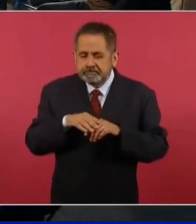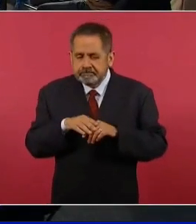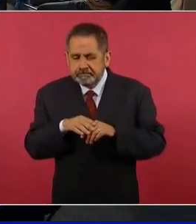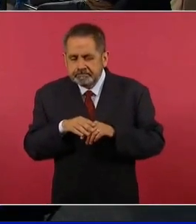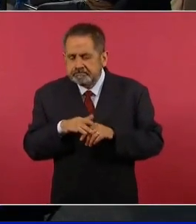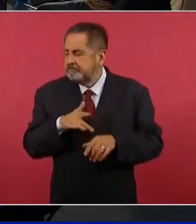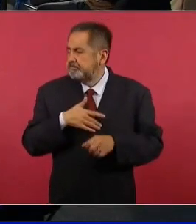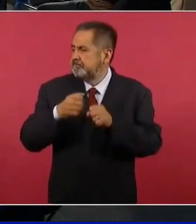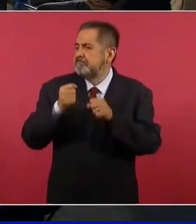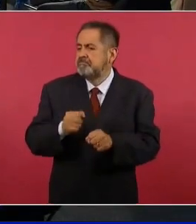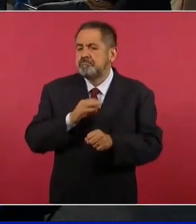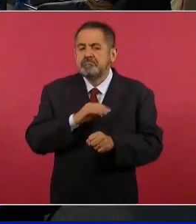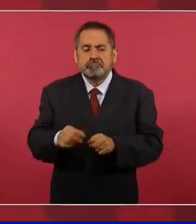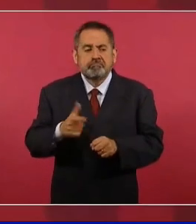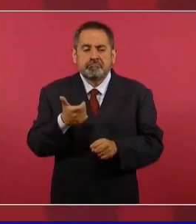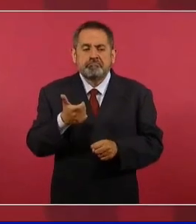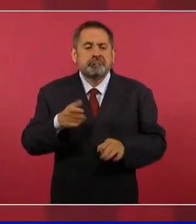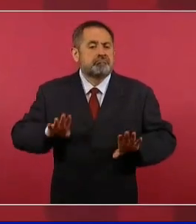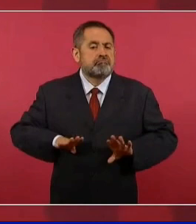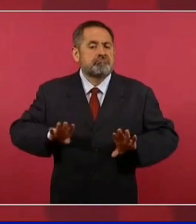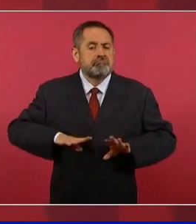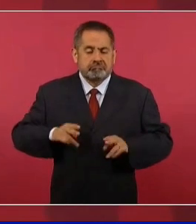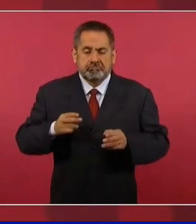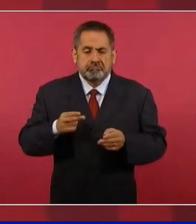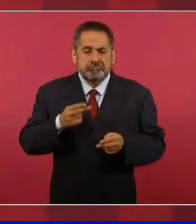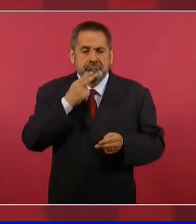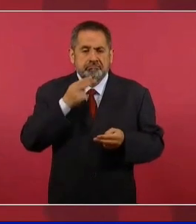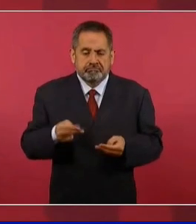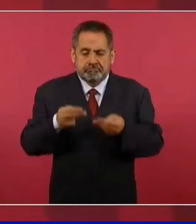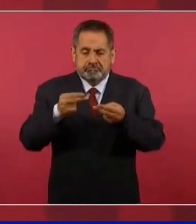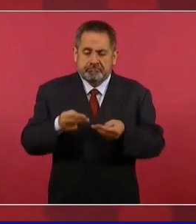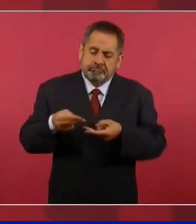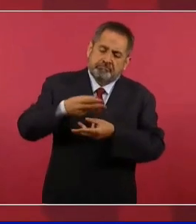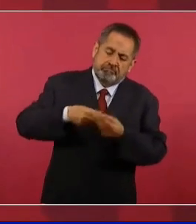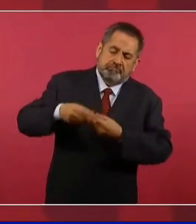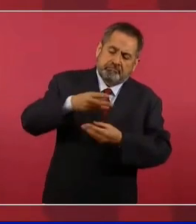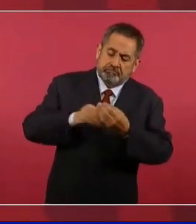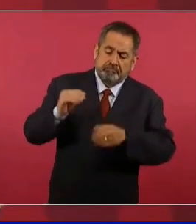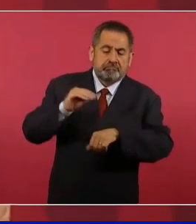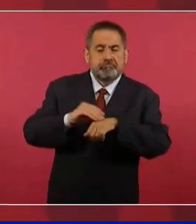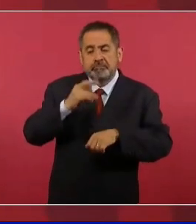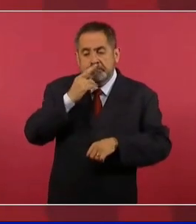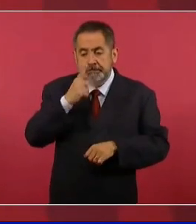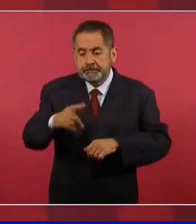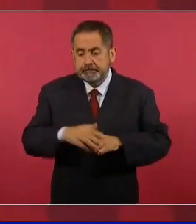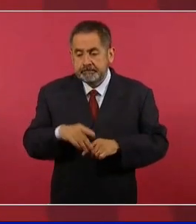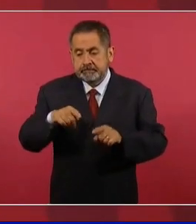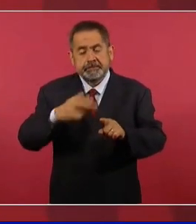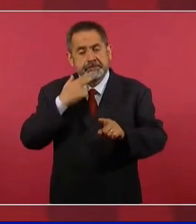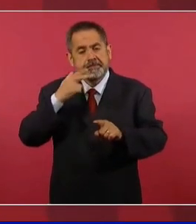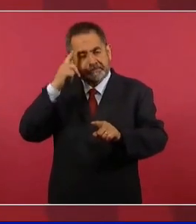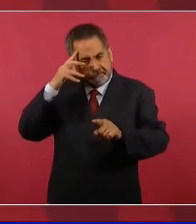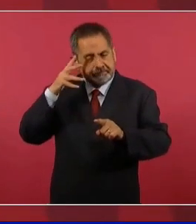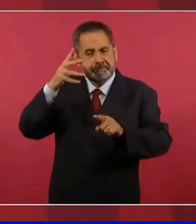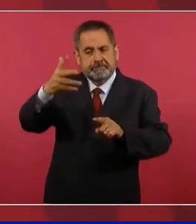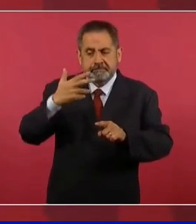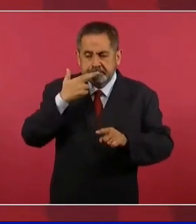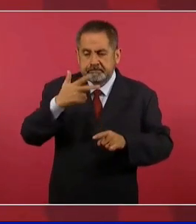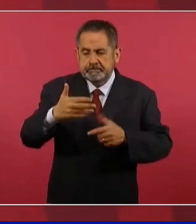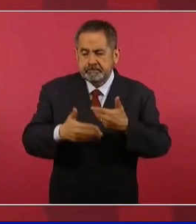seguridad para la inversión y tienen más futuro